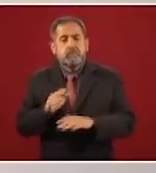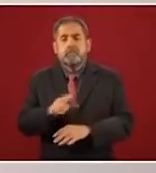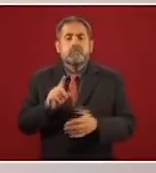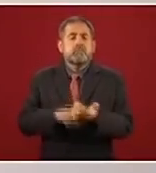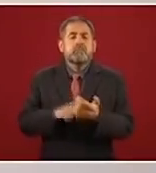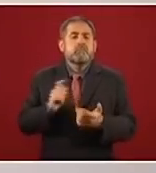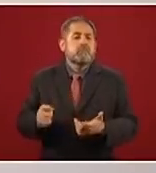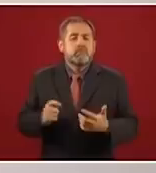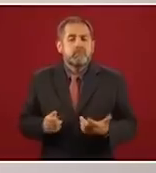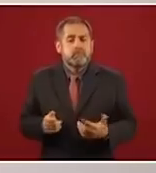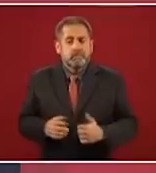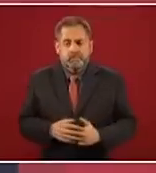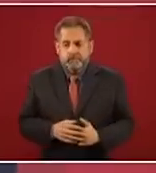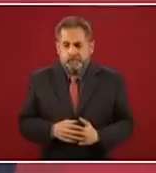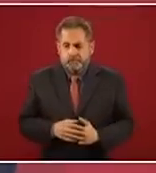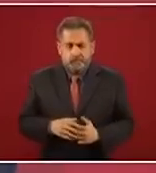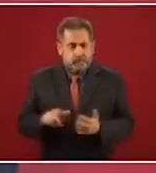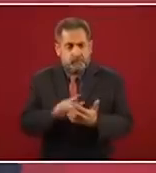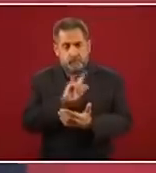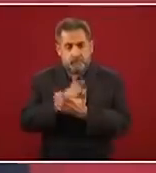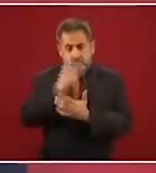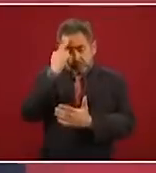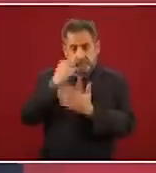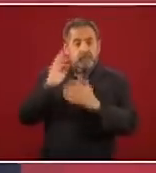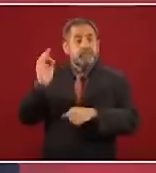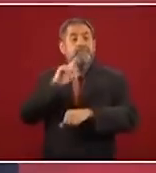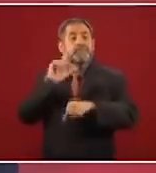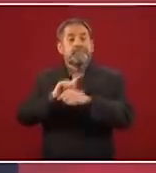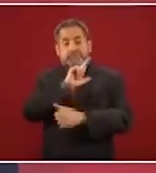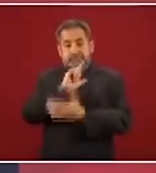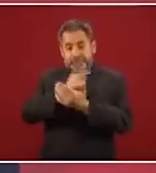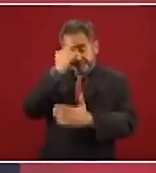sobre los delitos federales,